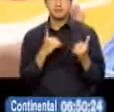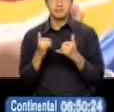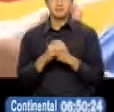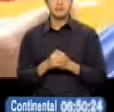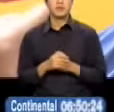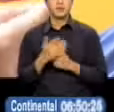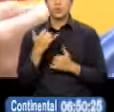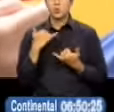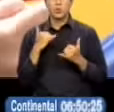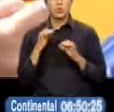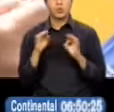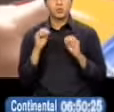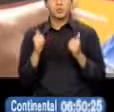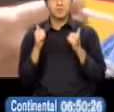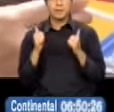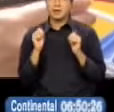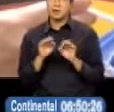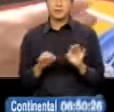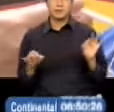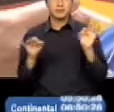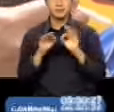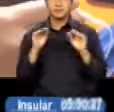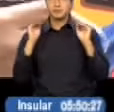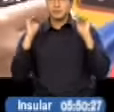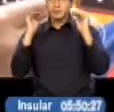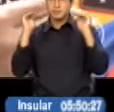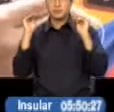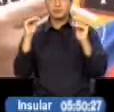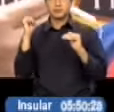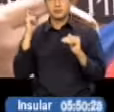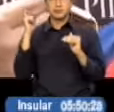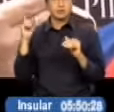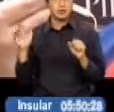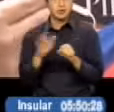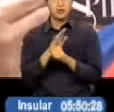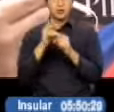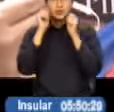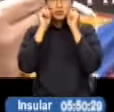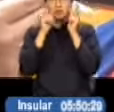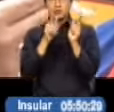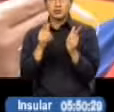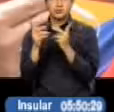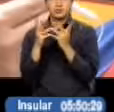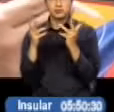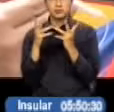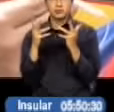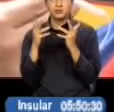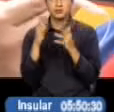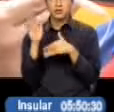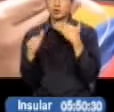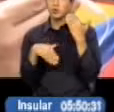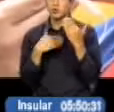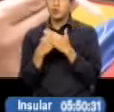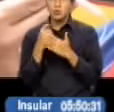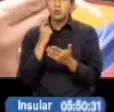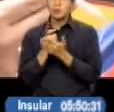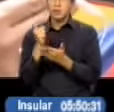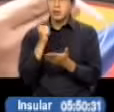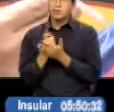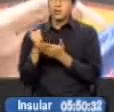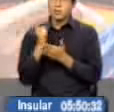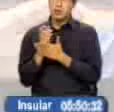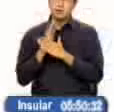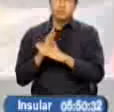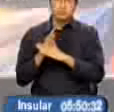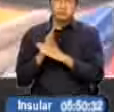tiene muy innovadores los 10 mejores importantes a rivas así que hay que estar al cien por ciento atentos a eso y puede contrastar todo ese ataque que los compañeros nuestros